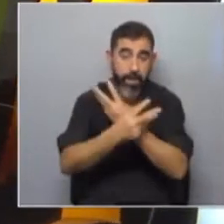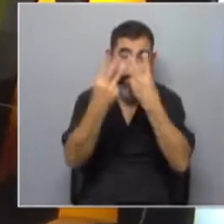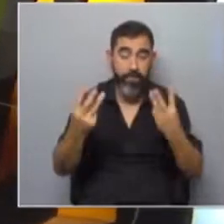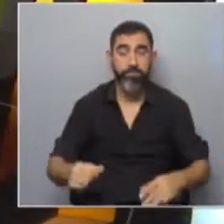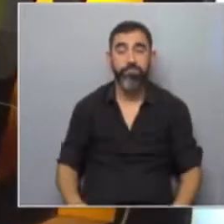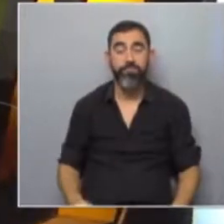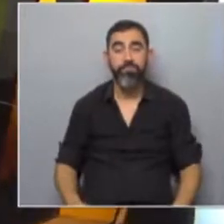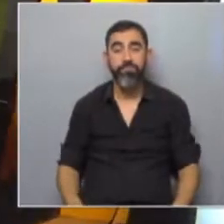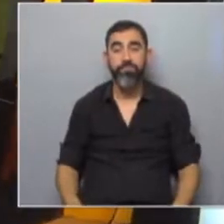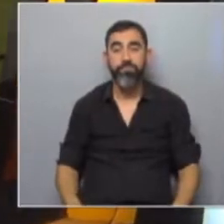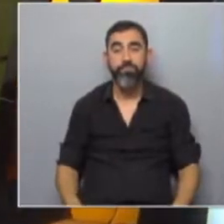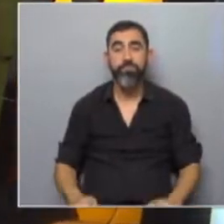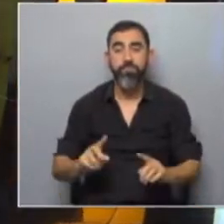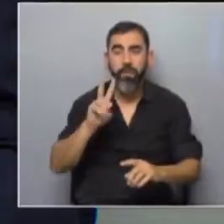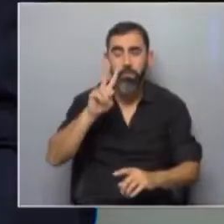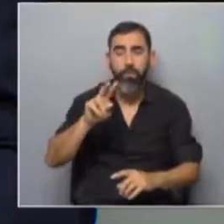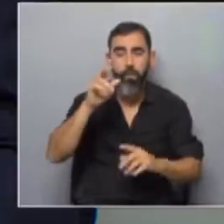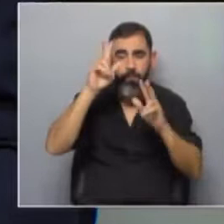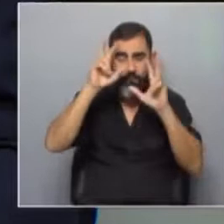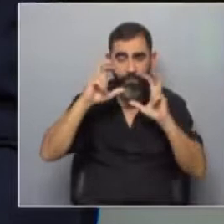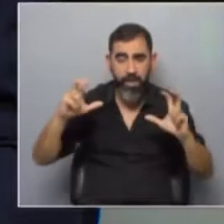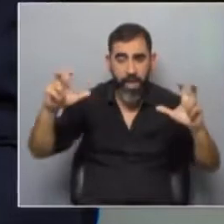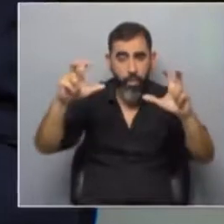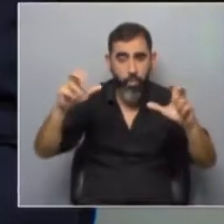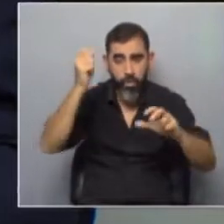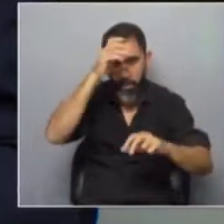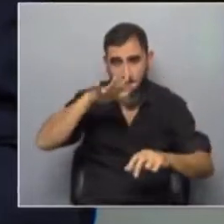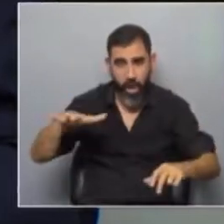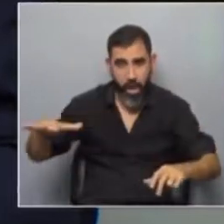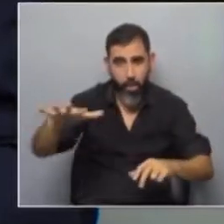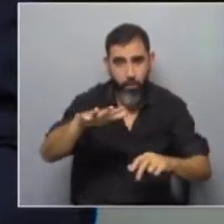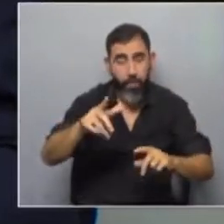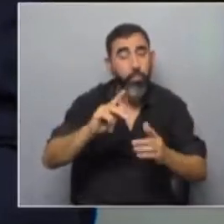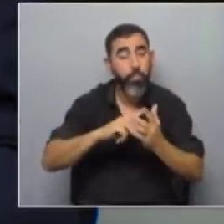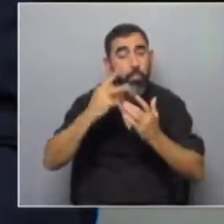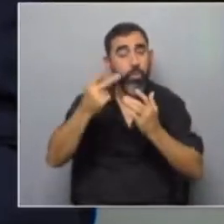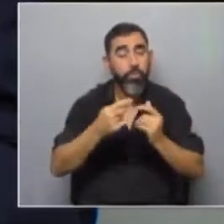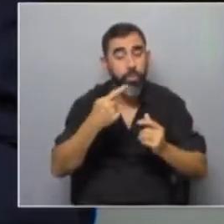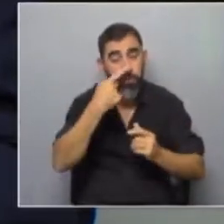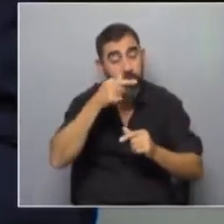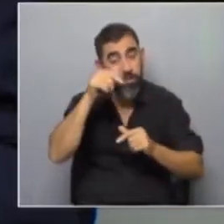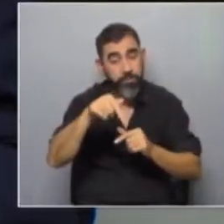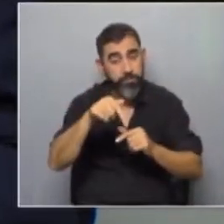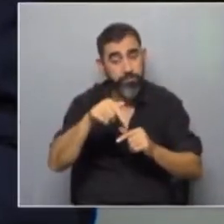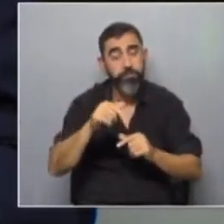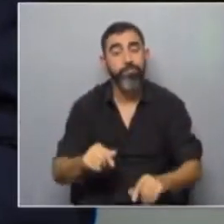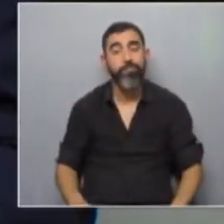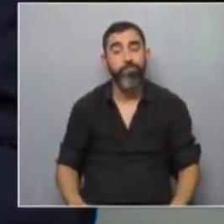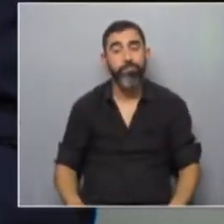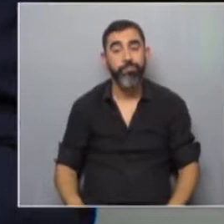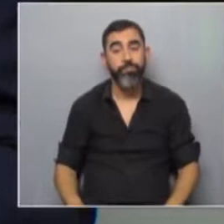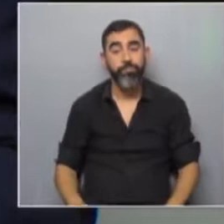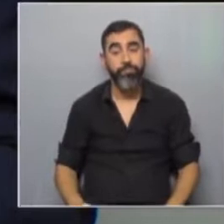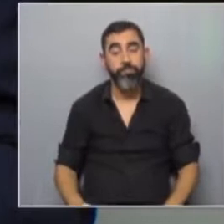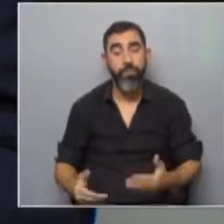todo el sur de Uruguay. Hay algunas especies también en el norte. Bien. Y la que está amenazada, la que nosotros fuimos a visitar, porque hay varias que son muy endémicas.